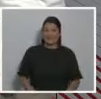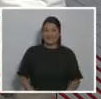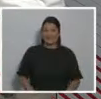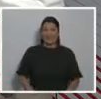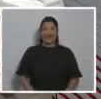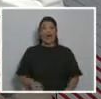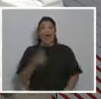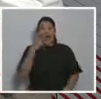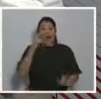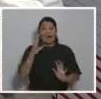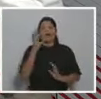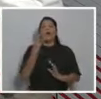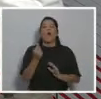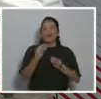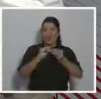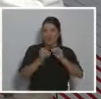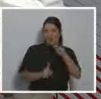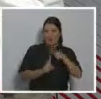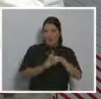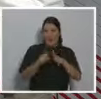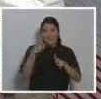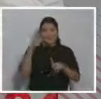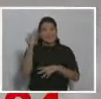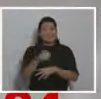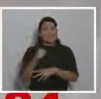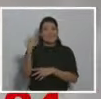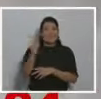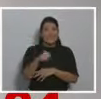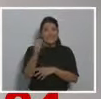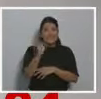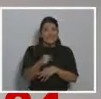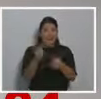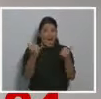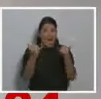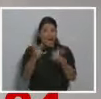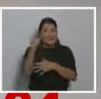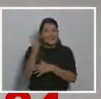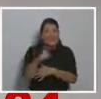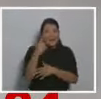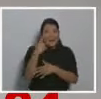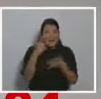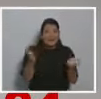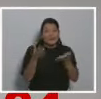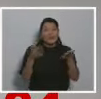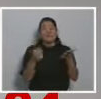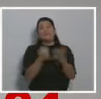¿Será? Vamos a ver, que ahora sí. Ahora sí, vamos. ¡Sí!